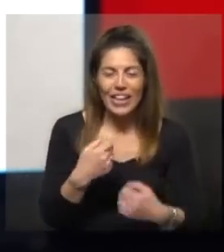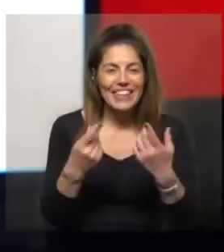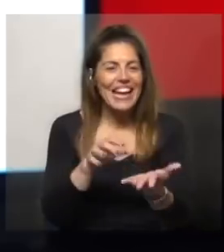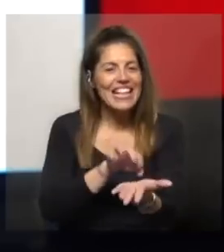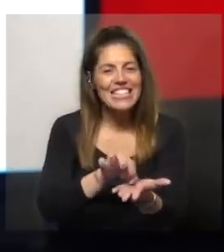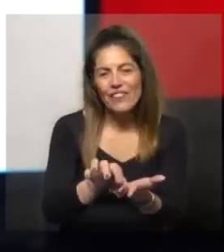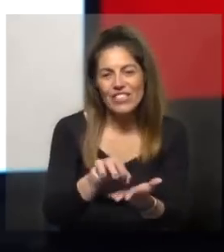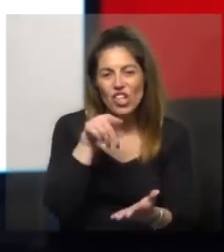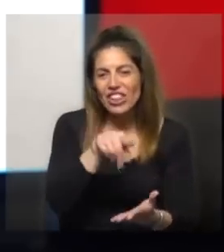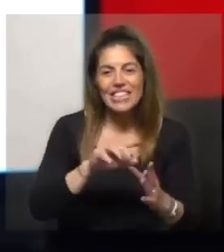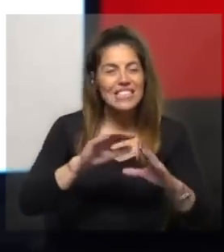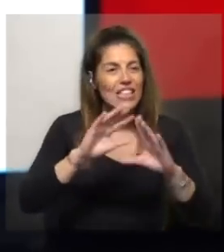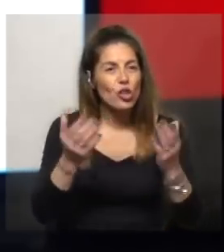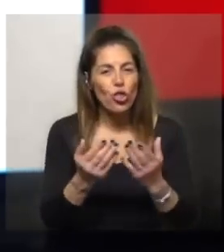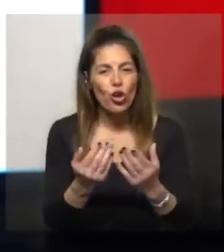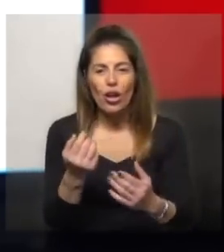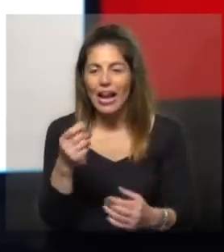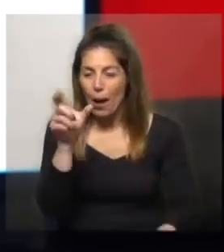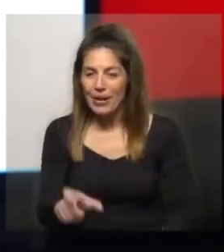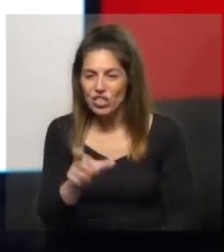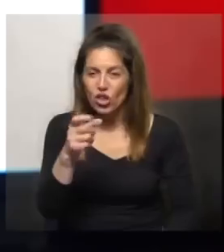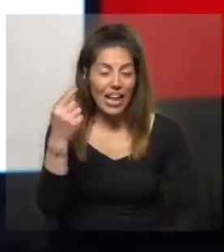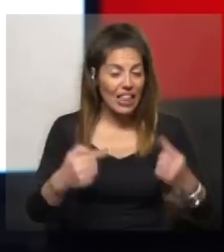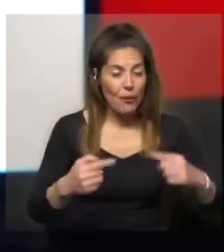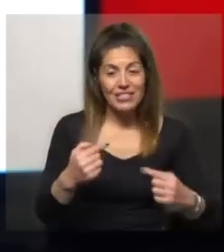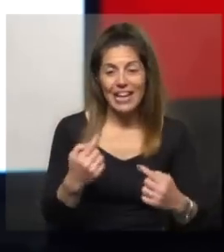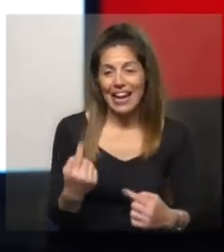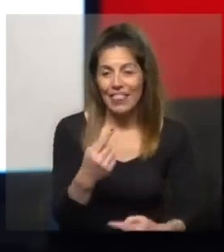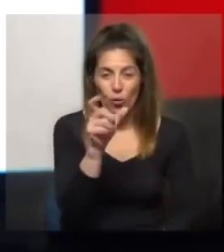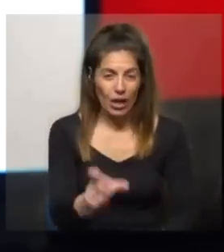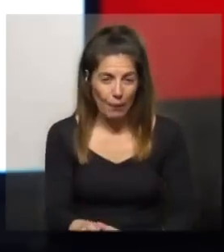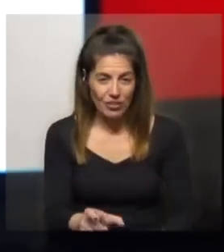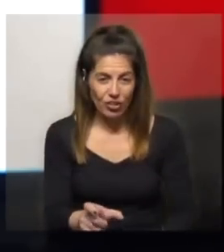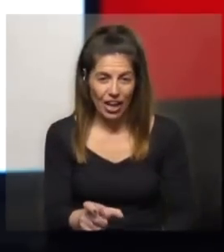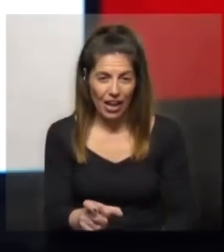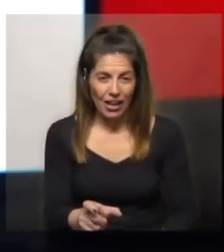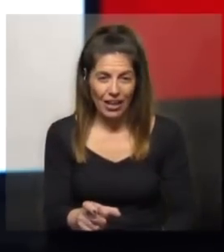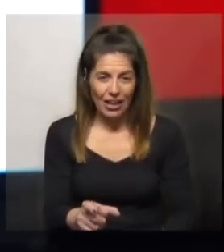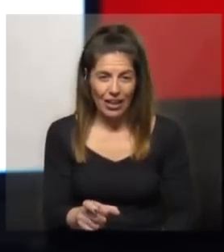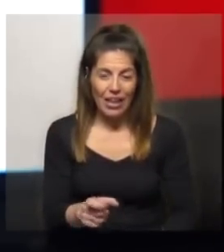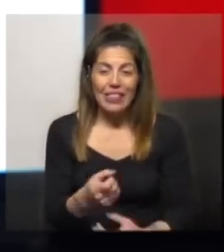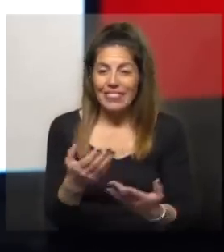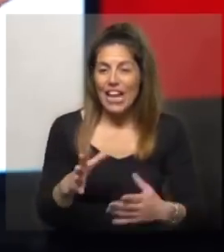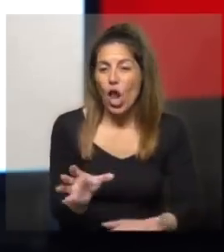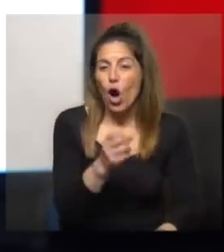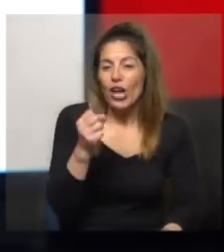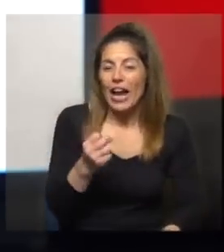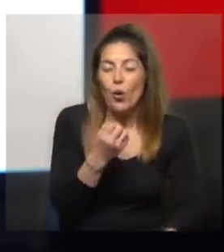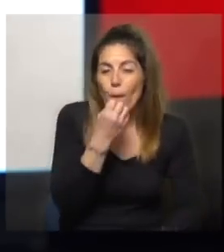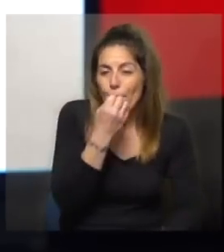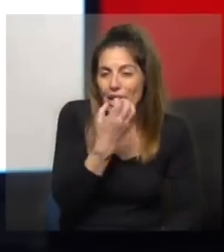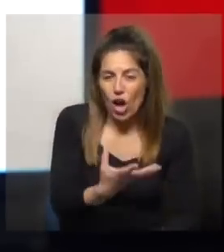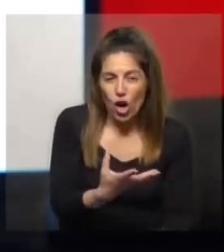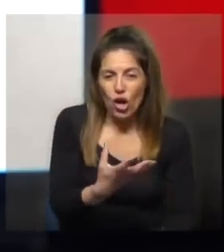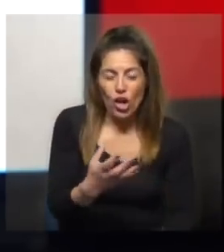de ese todo la individualidad y la diversidad de cada parte en el mejor entendido de de lograr un mejor